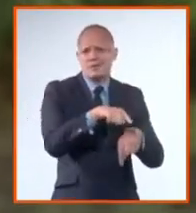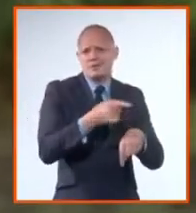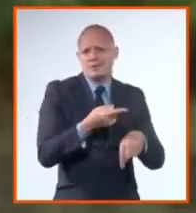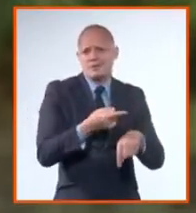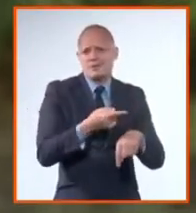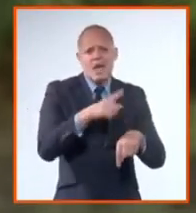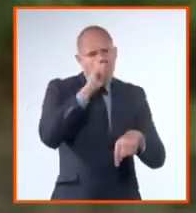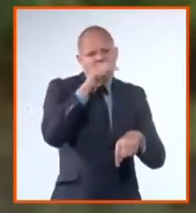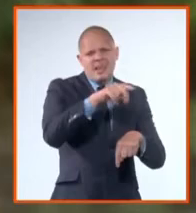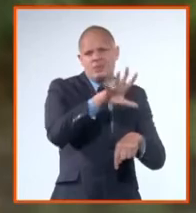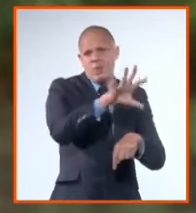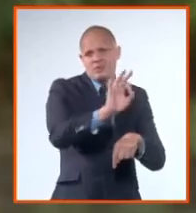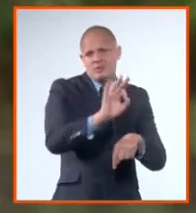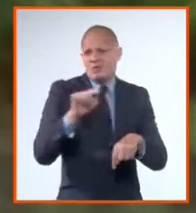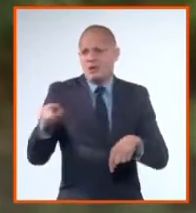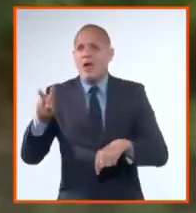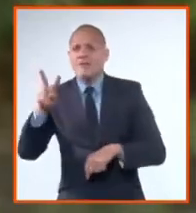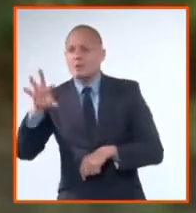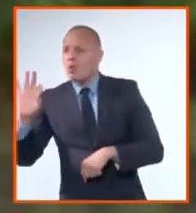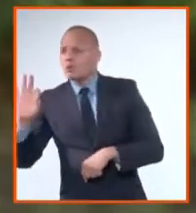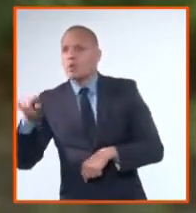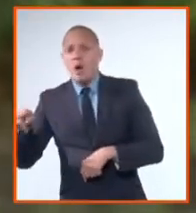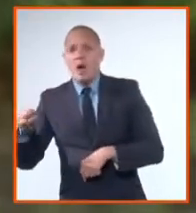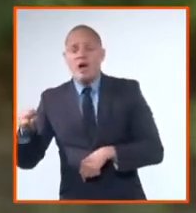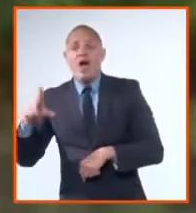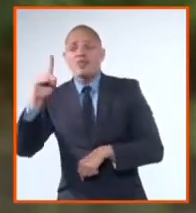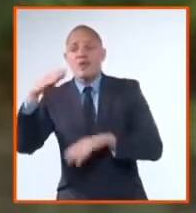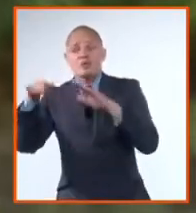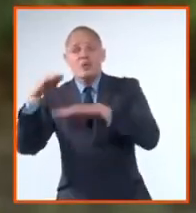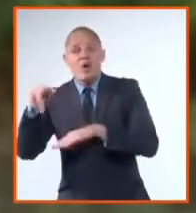y visualización de la ciencia cubana.